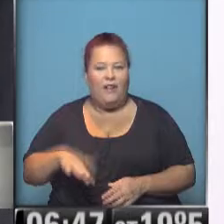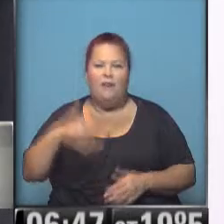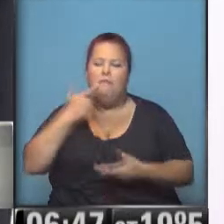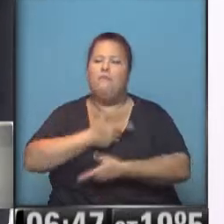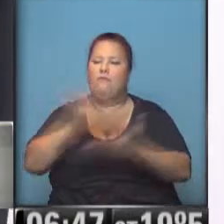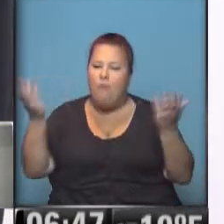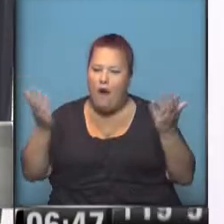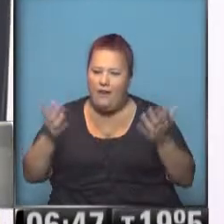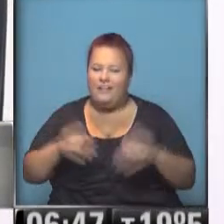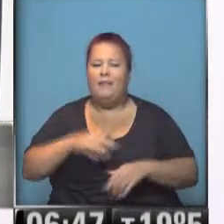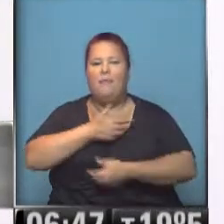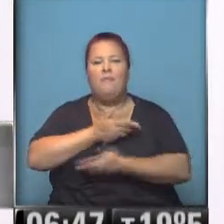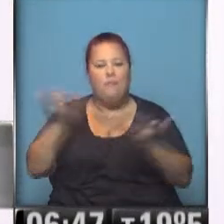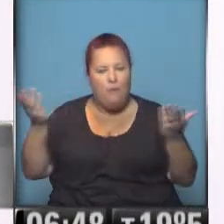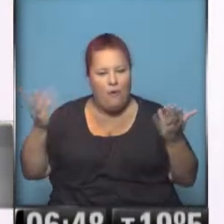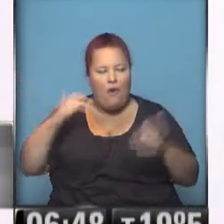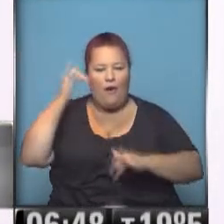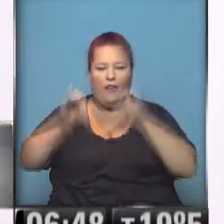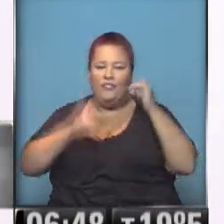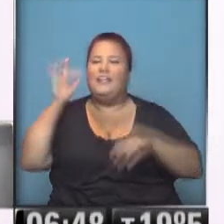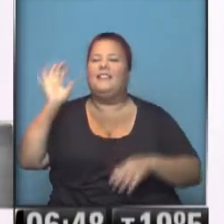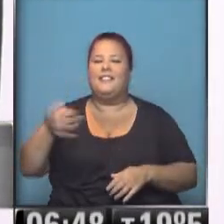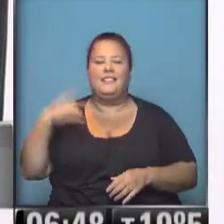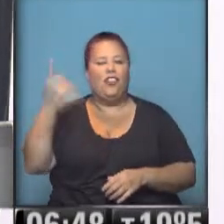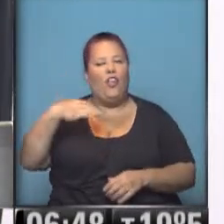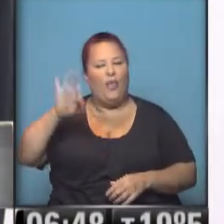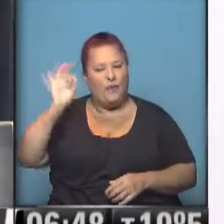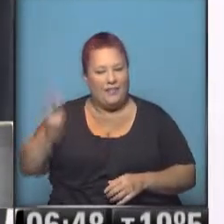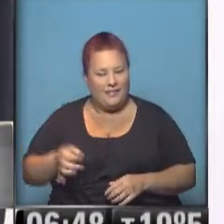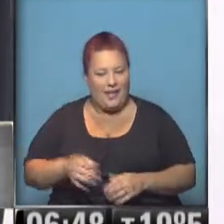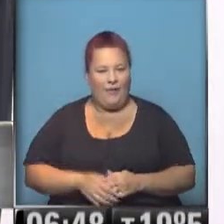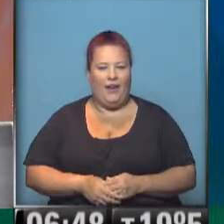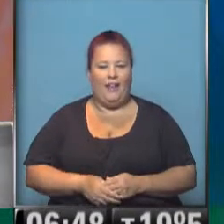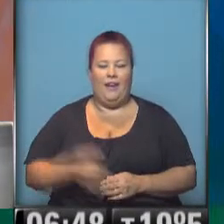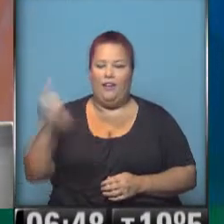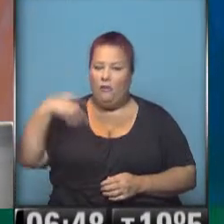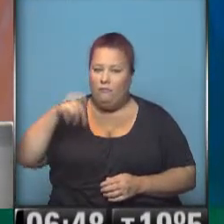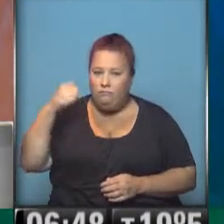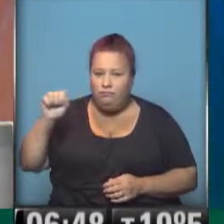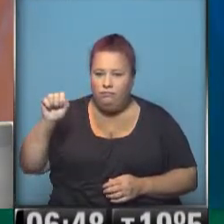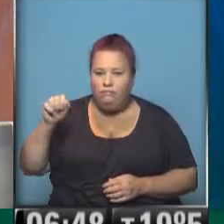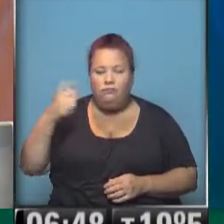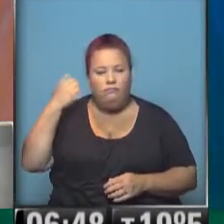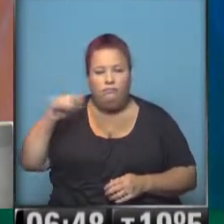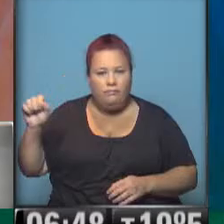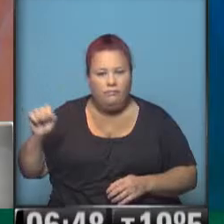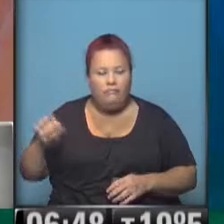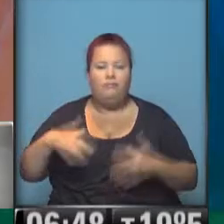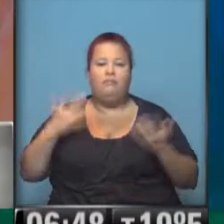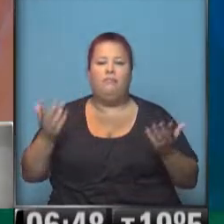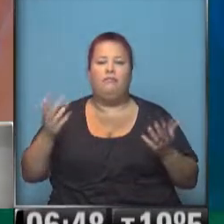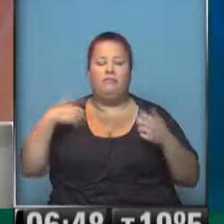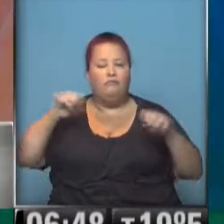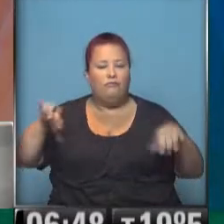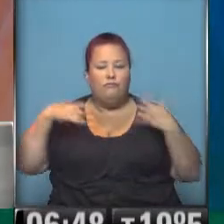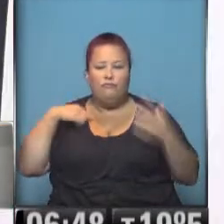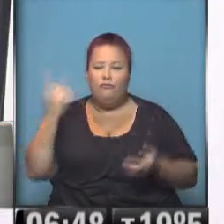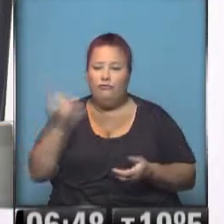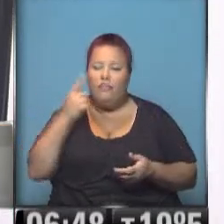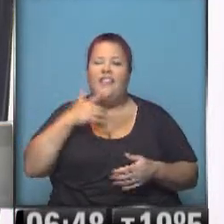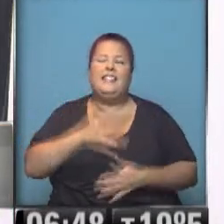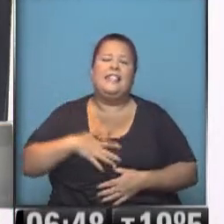público. Sí. Dale, vamos a publicarlo. Que todos público. Se enteren. Que todo el mundo se entere. No vino, no vino. La cosa es que no vino. Nos dejó acá solitos. Dijo